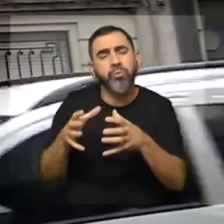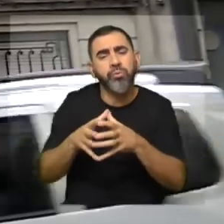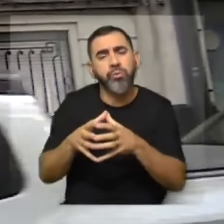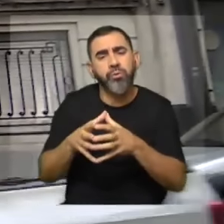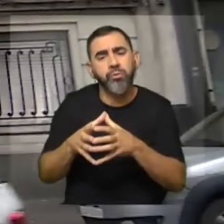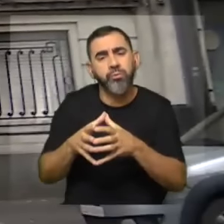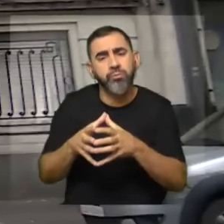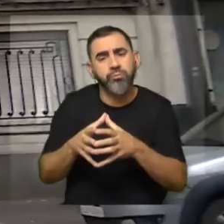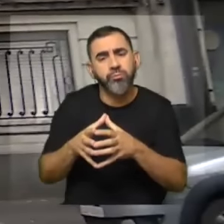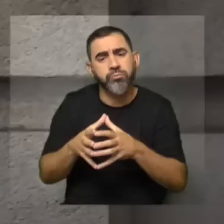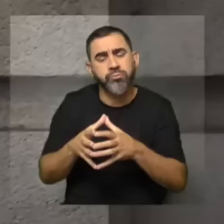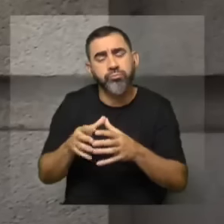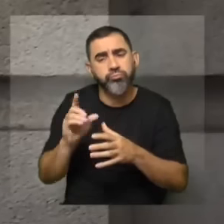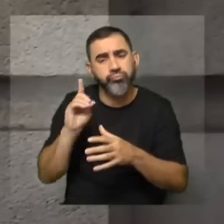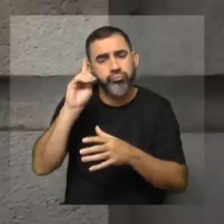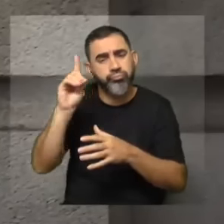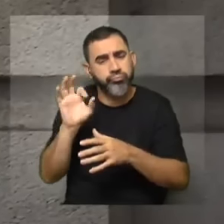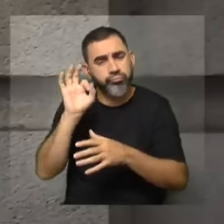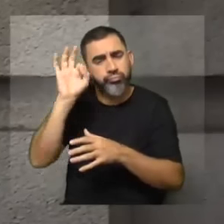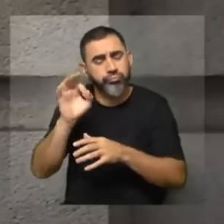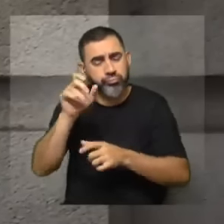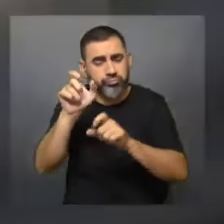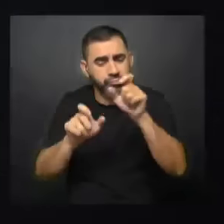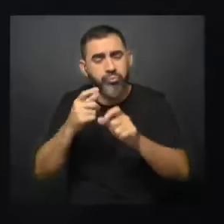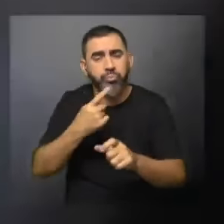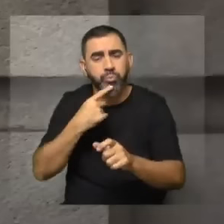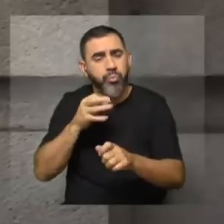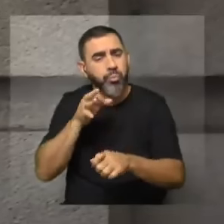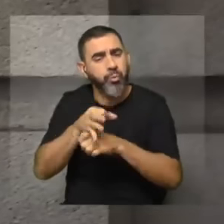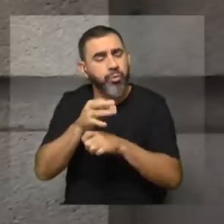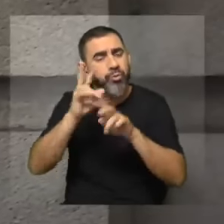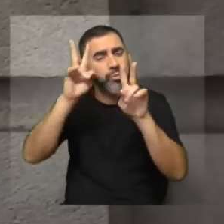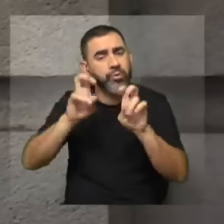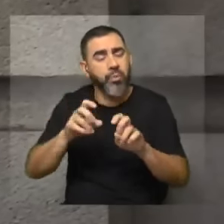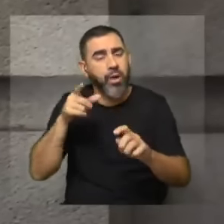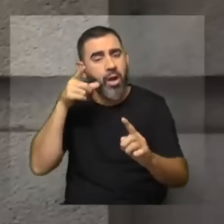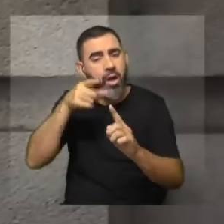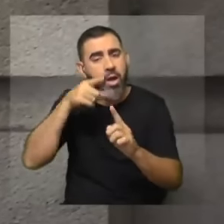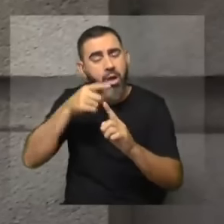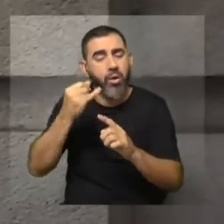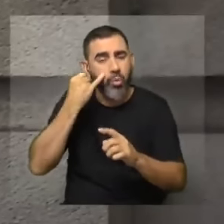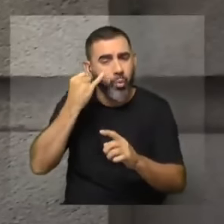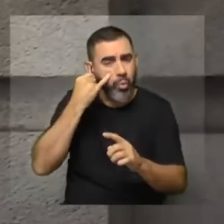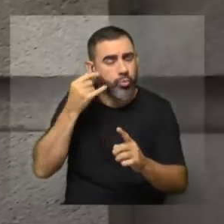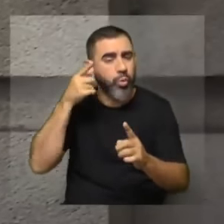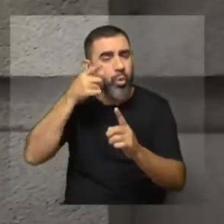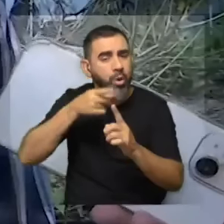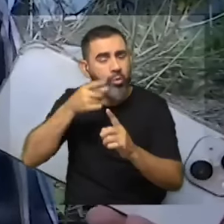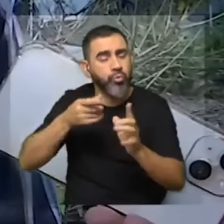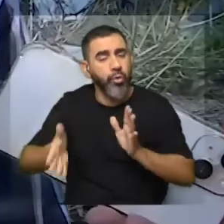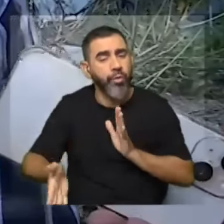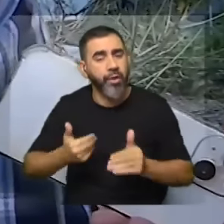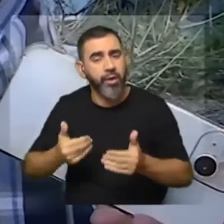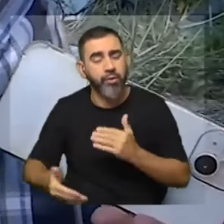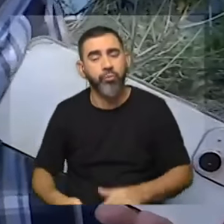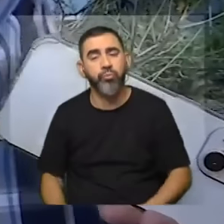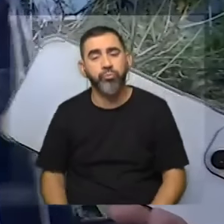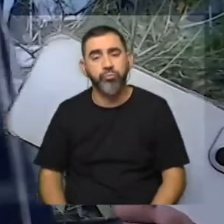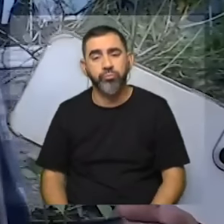capacitación de sus legisladores o de sus este políticos en lo que tiene que ver con acoso sexual con acoso este de género no y de poder